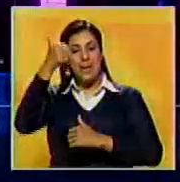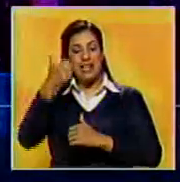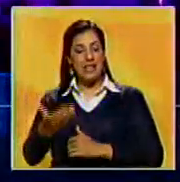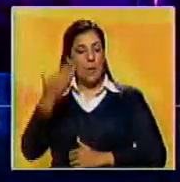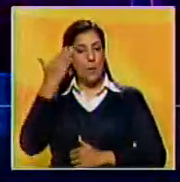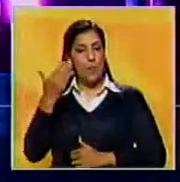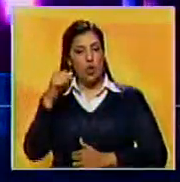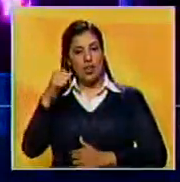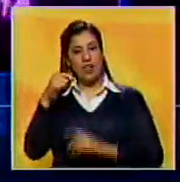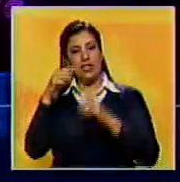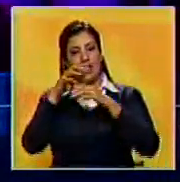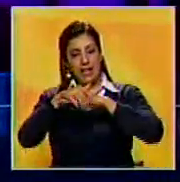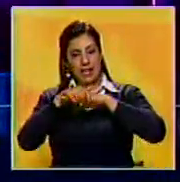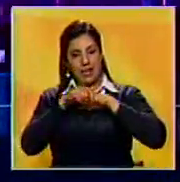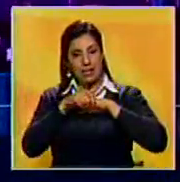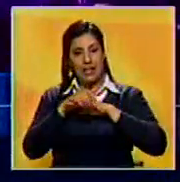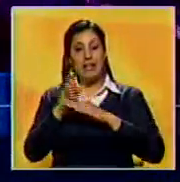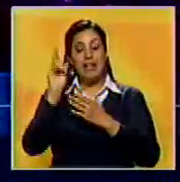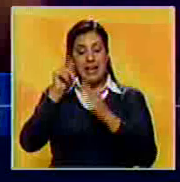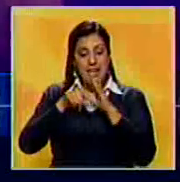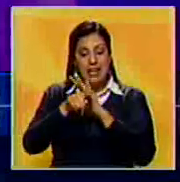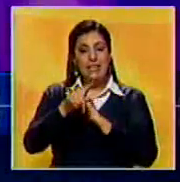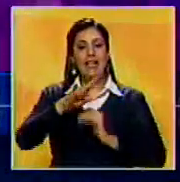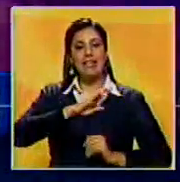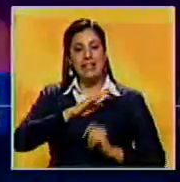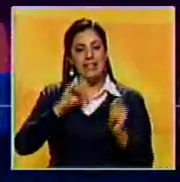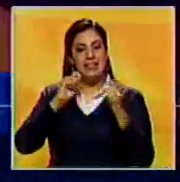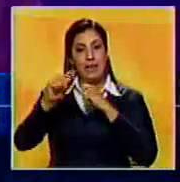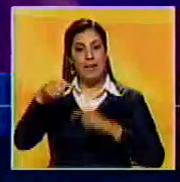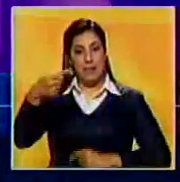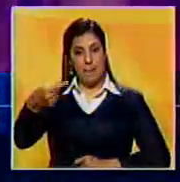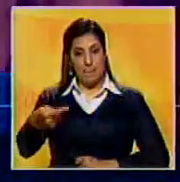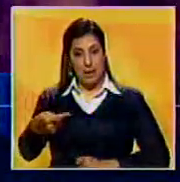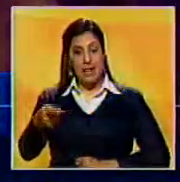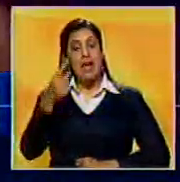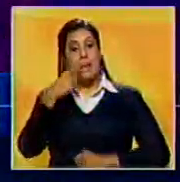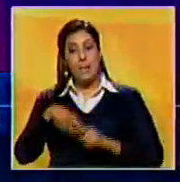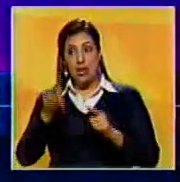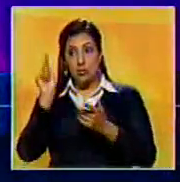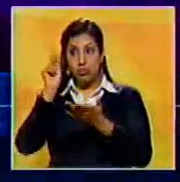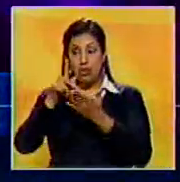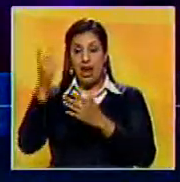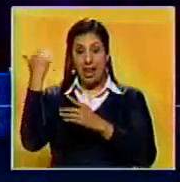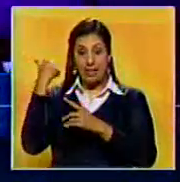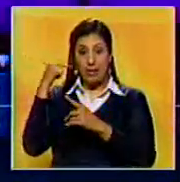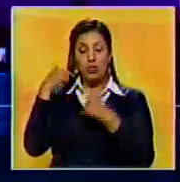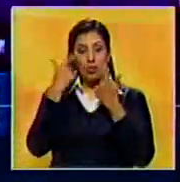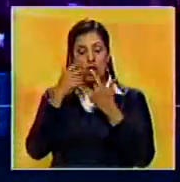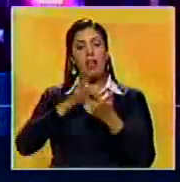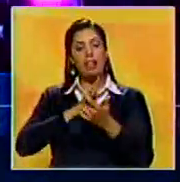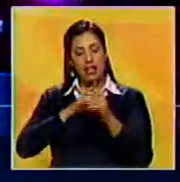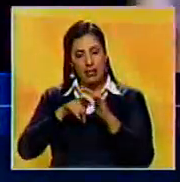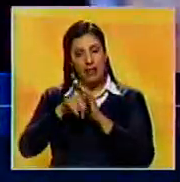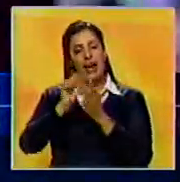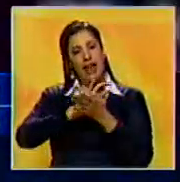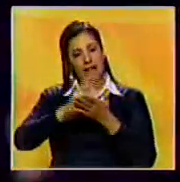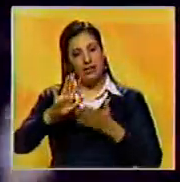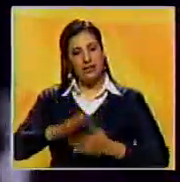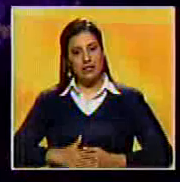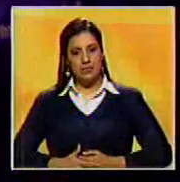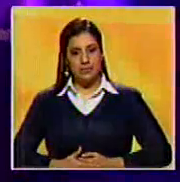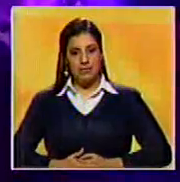más importantes del Reino Unido y las entradas se pondrán a la venta mañana. Quienes acudieron al concierto pasado de Ariana podrán asistir